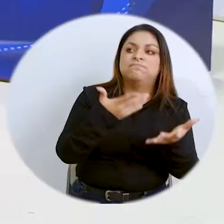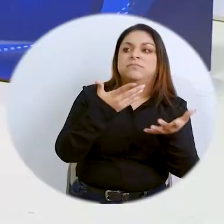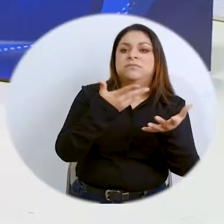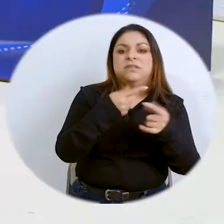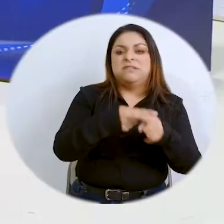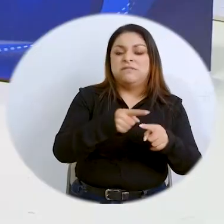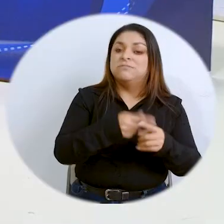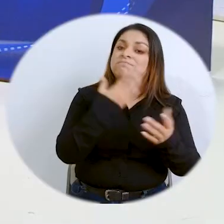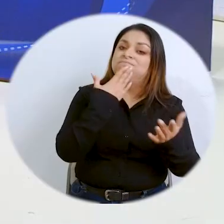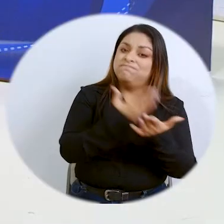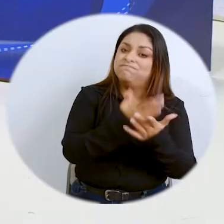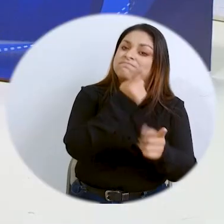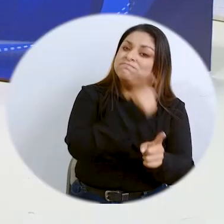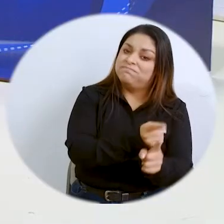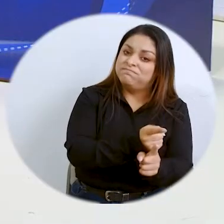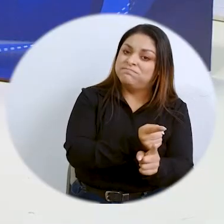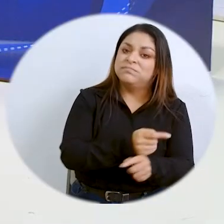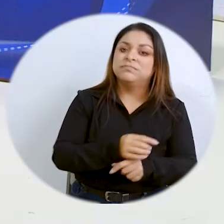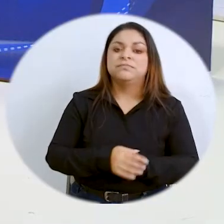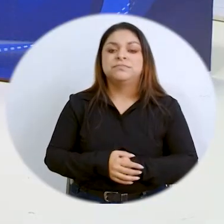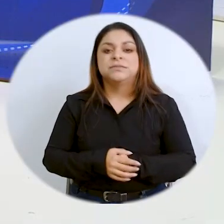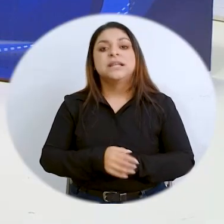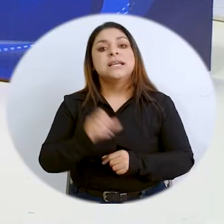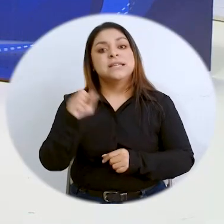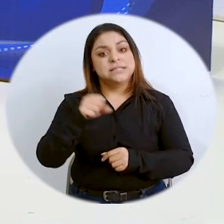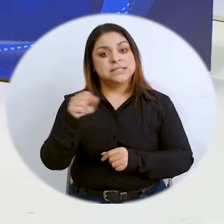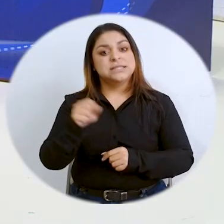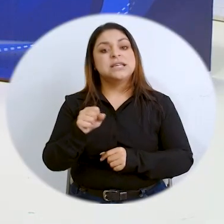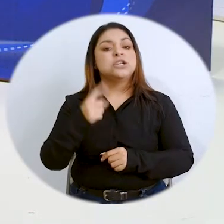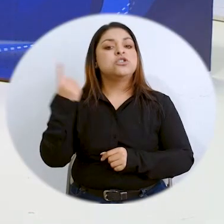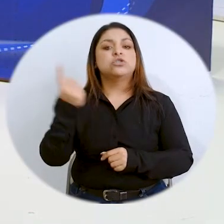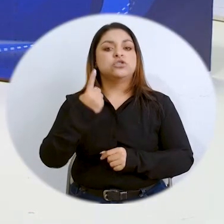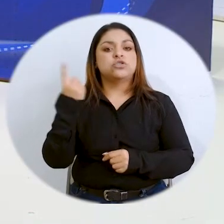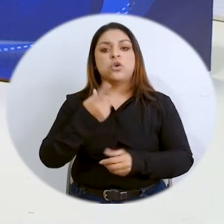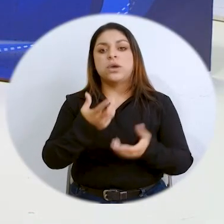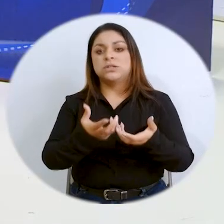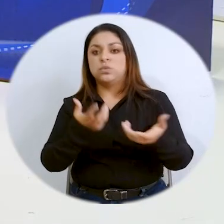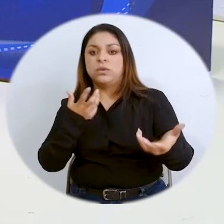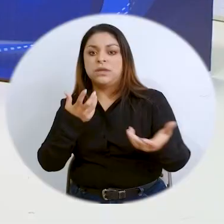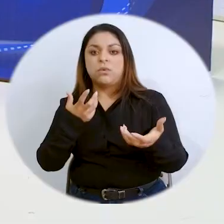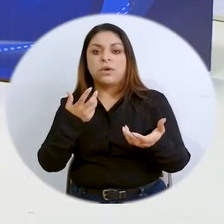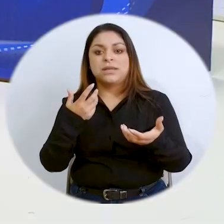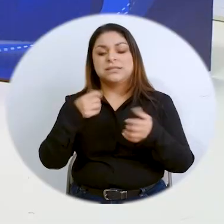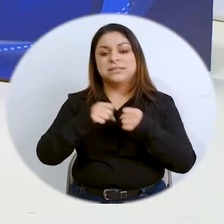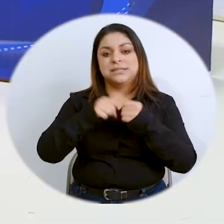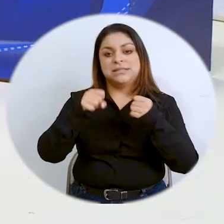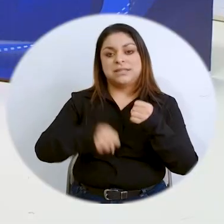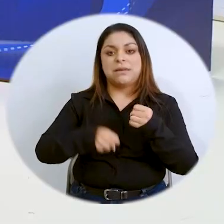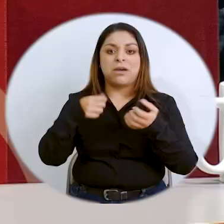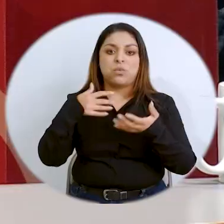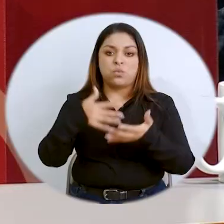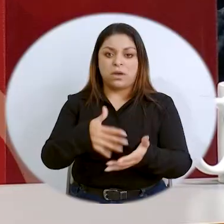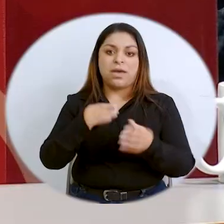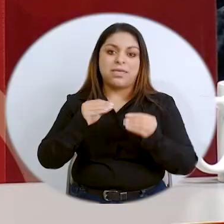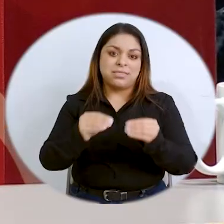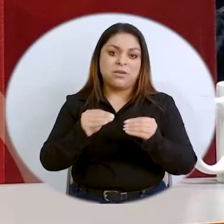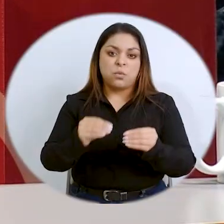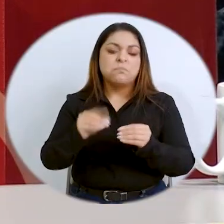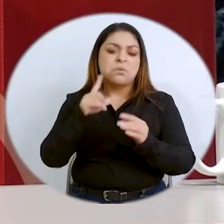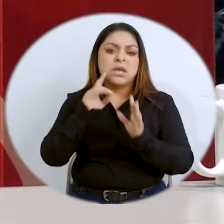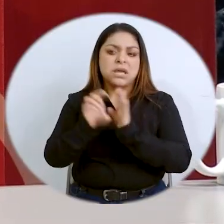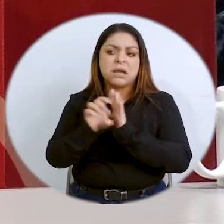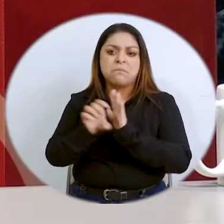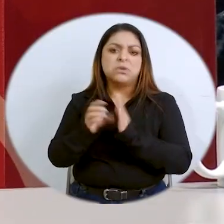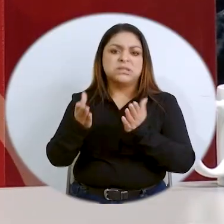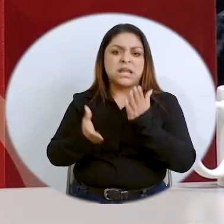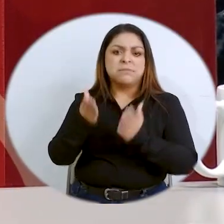adecuadas. Sí, y no solamente exclusión del sistema educativo, ¿verdad? Yo creo que mucho tiene que ver la calidad del sistema educativo. Muchos